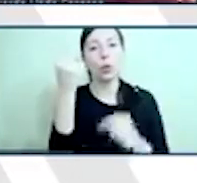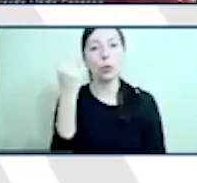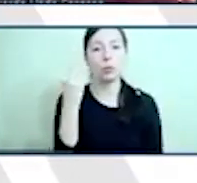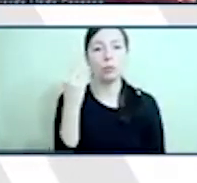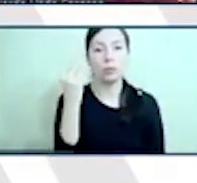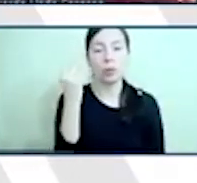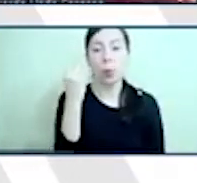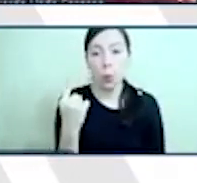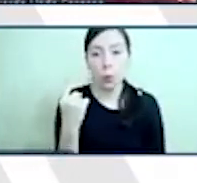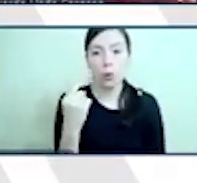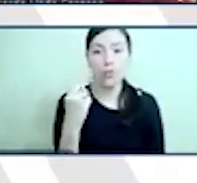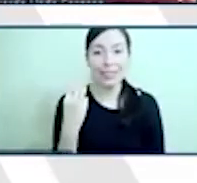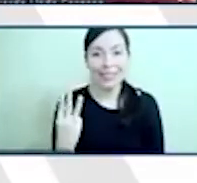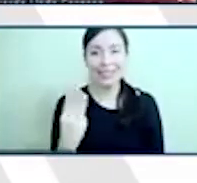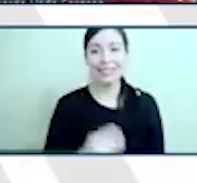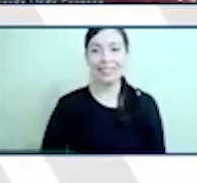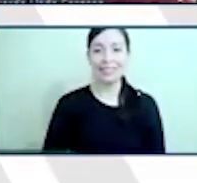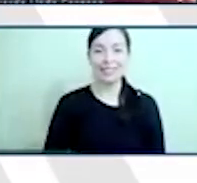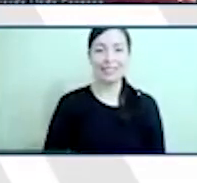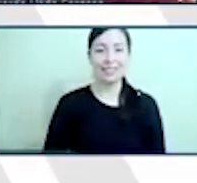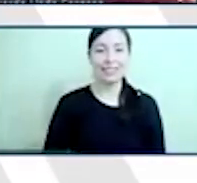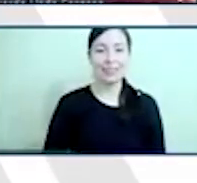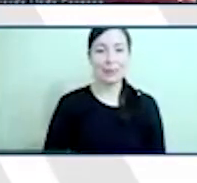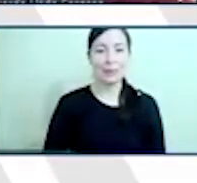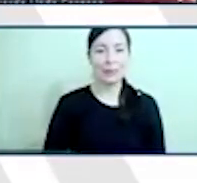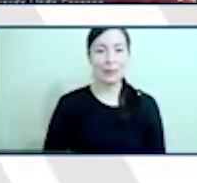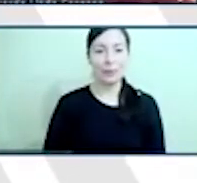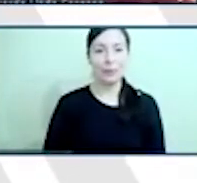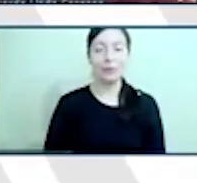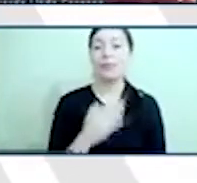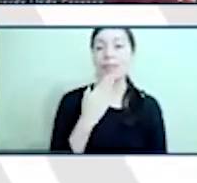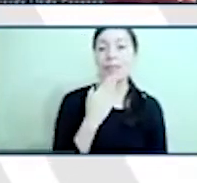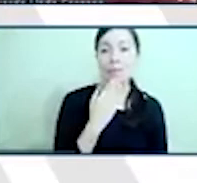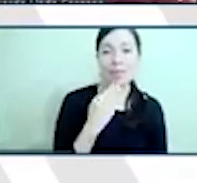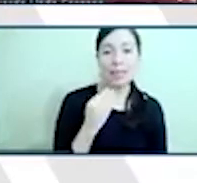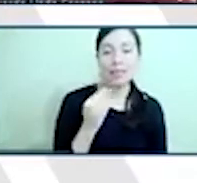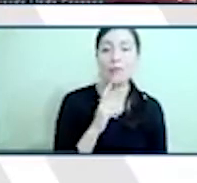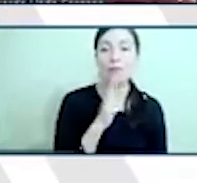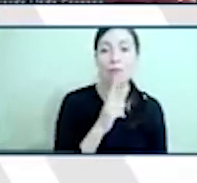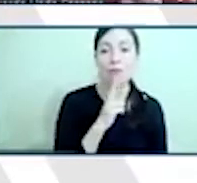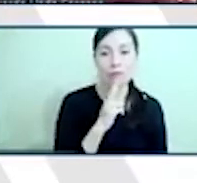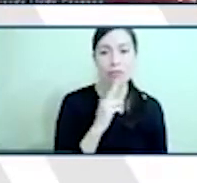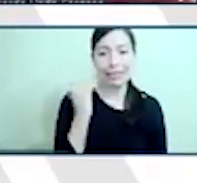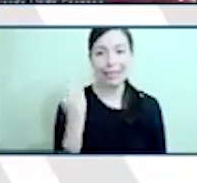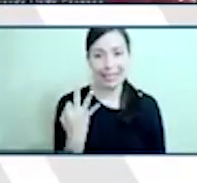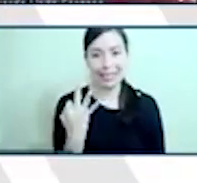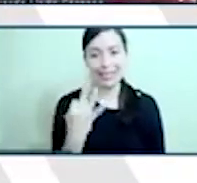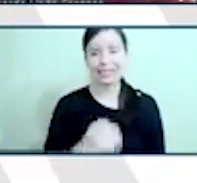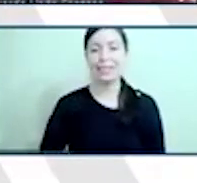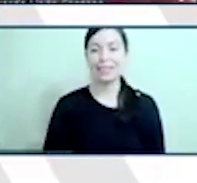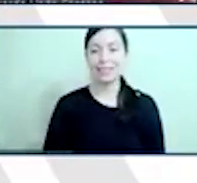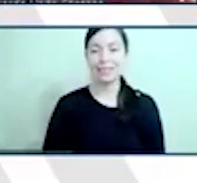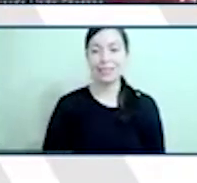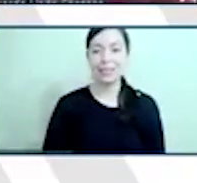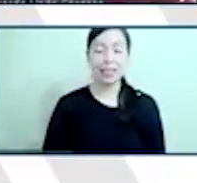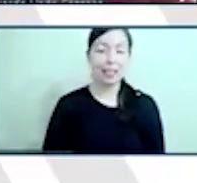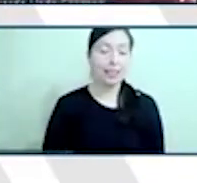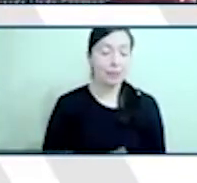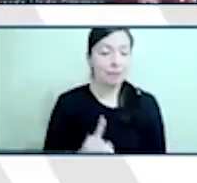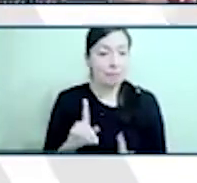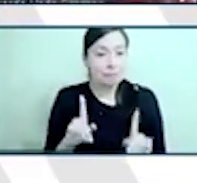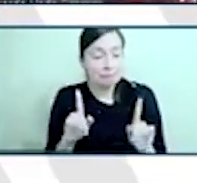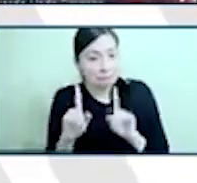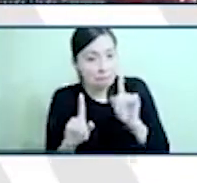Estados Unidos y el Sputnik 3 por parte de la Unión Soviética. Da la impresión de que esto entonces